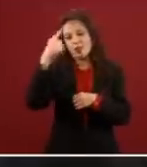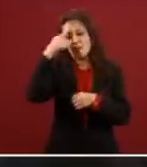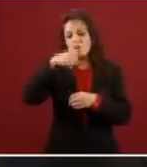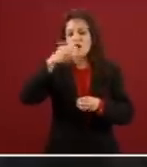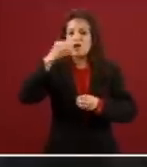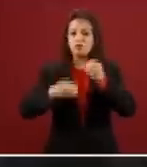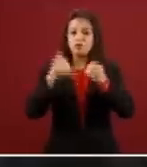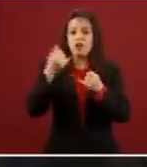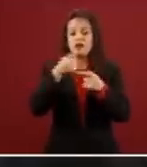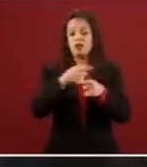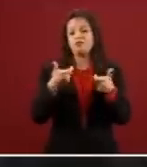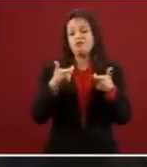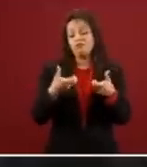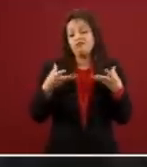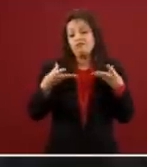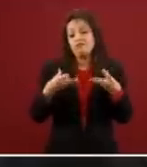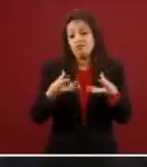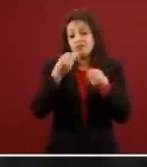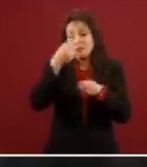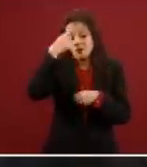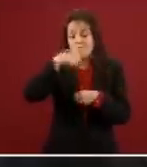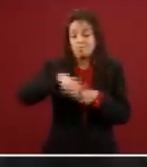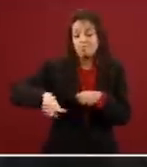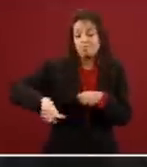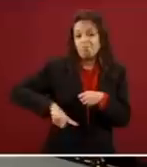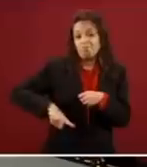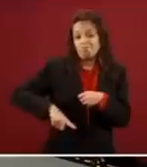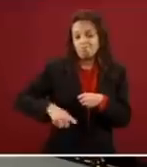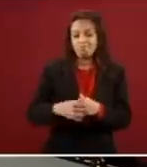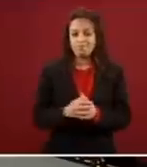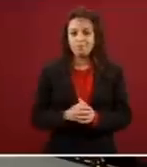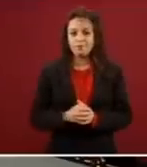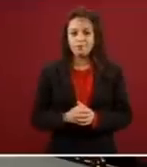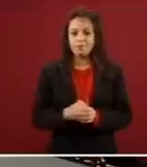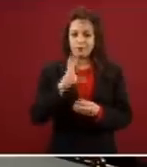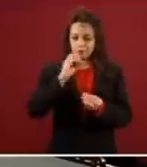costo para el gobierno. Gracias.